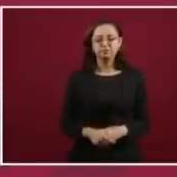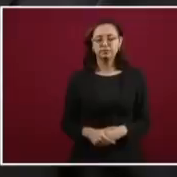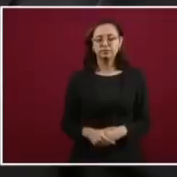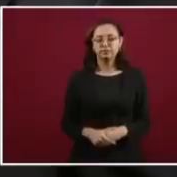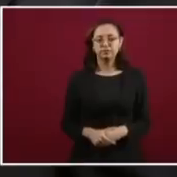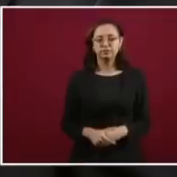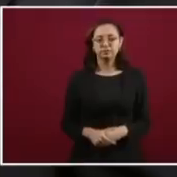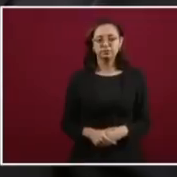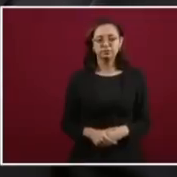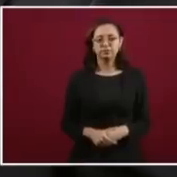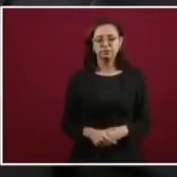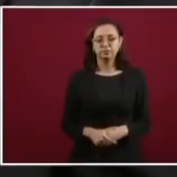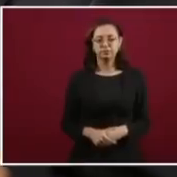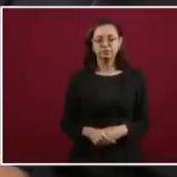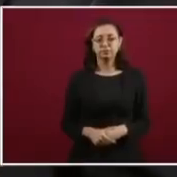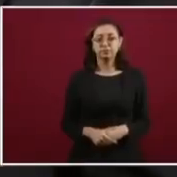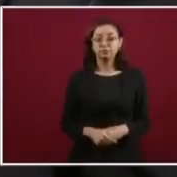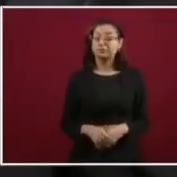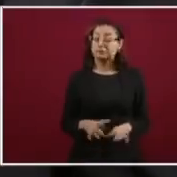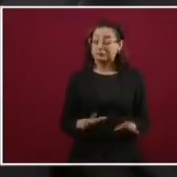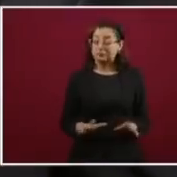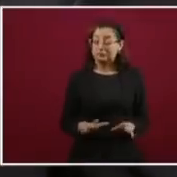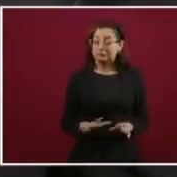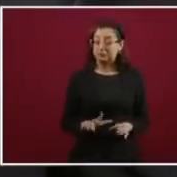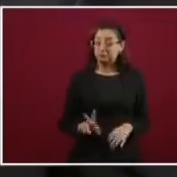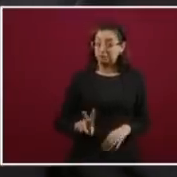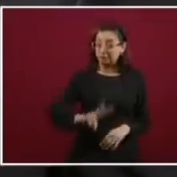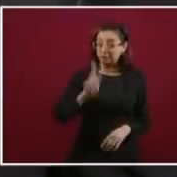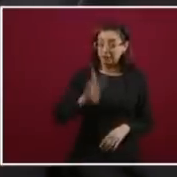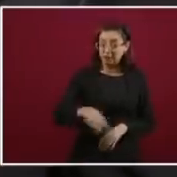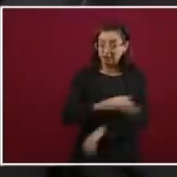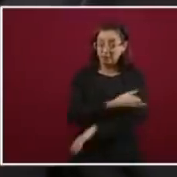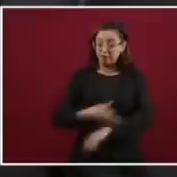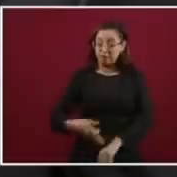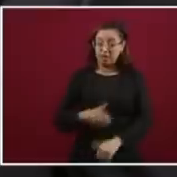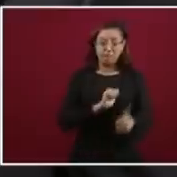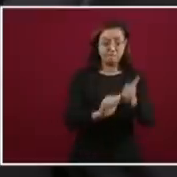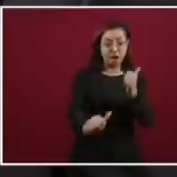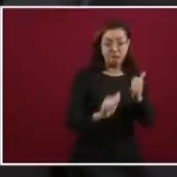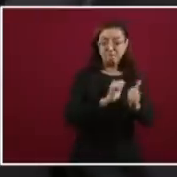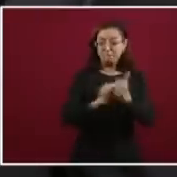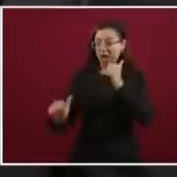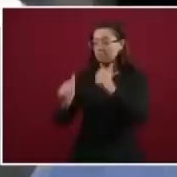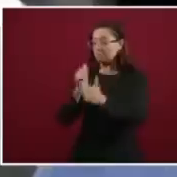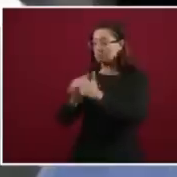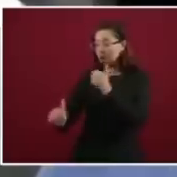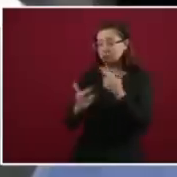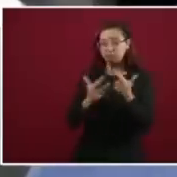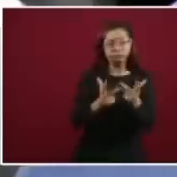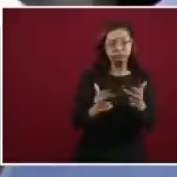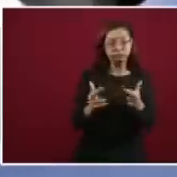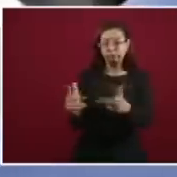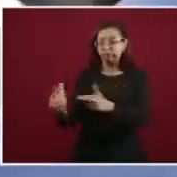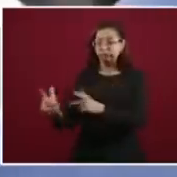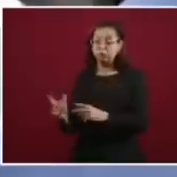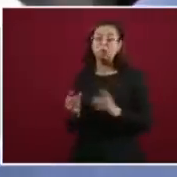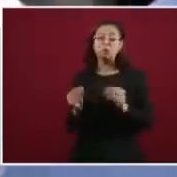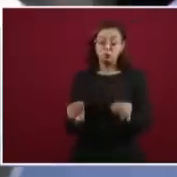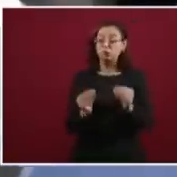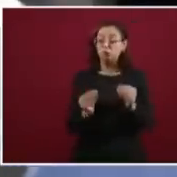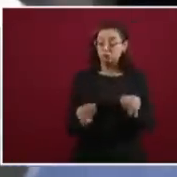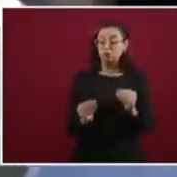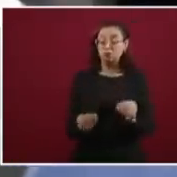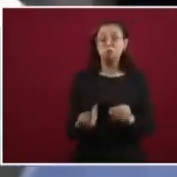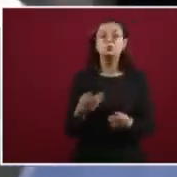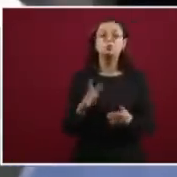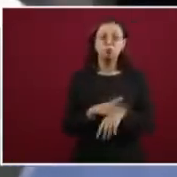si hubo mucho problema de desintegración de las familias y por eso también la descomposición social y por